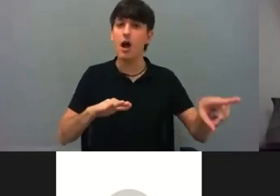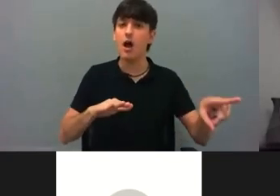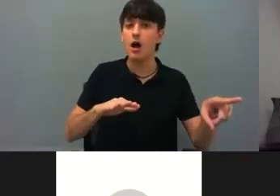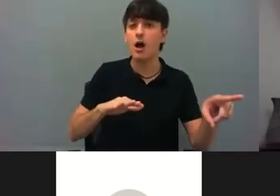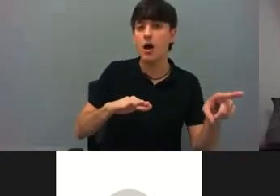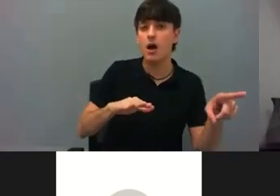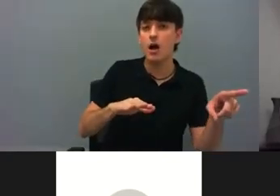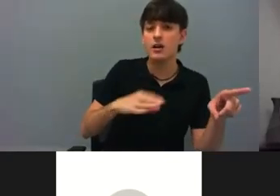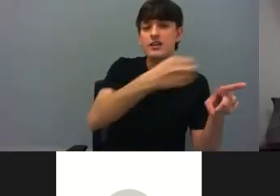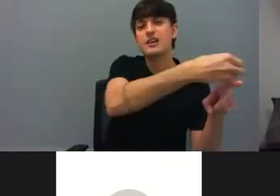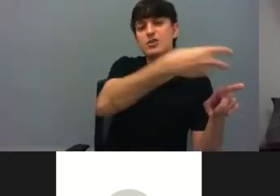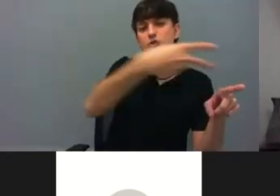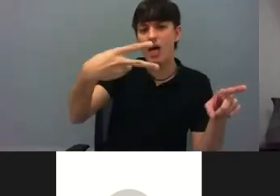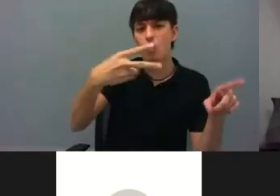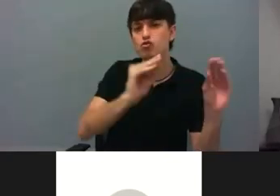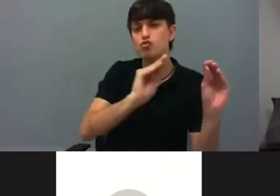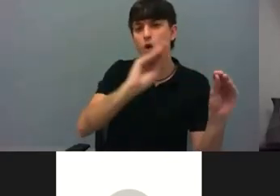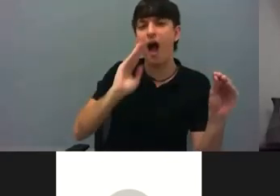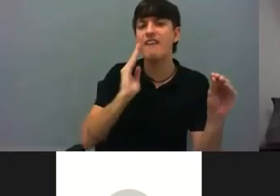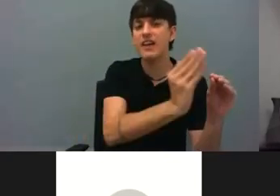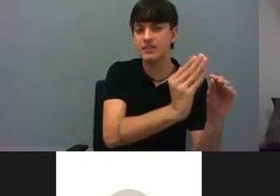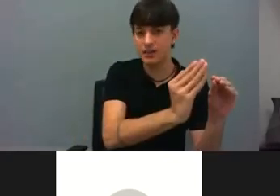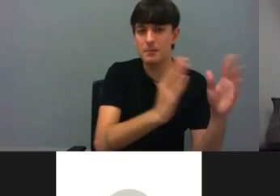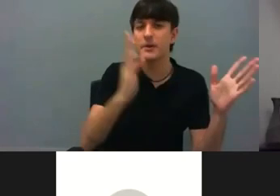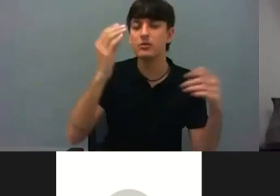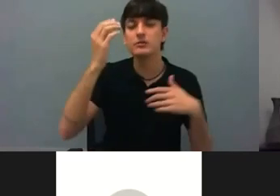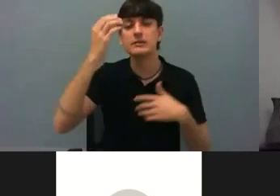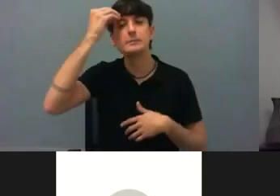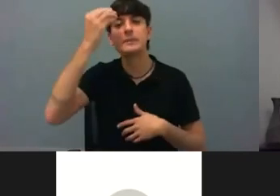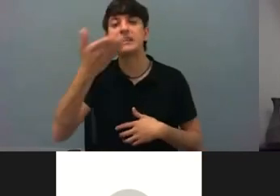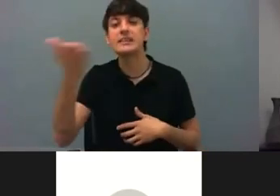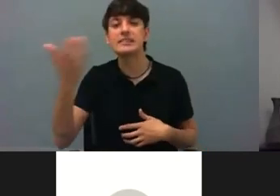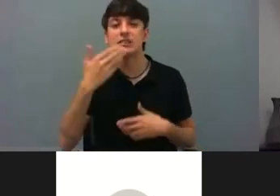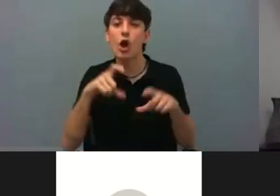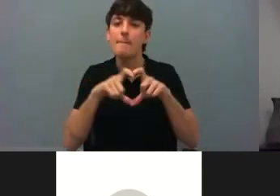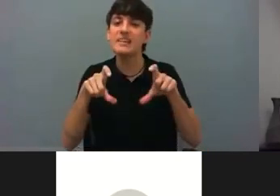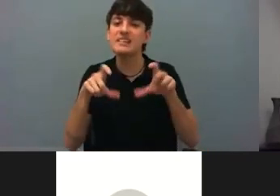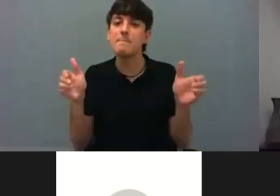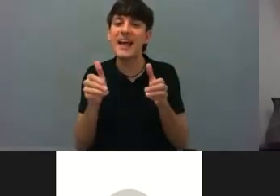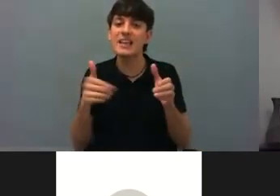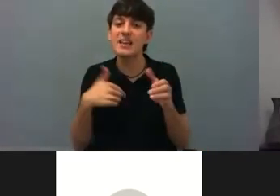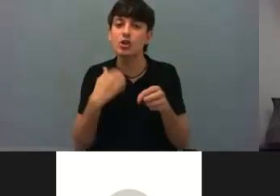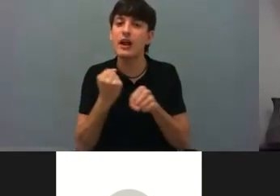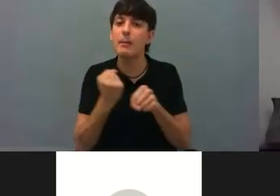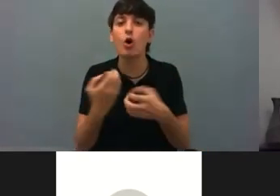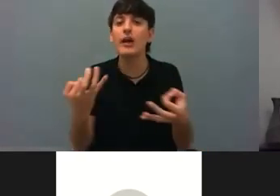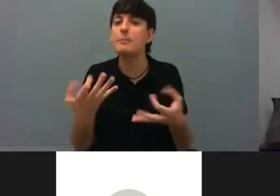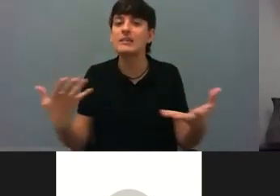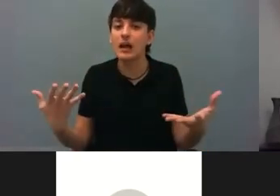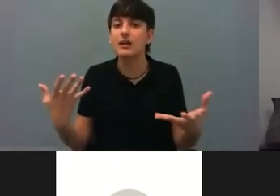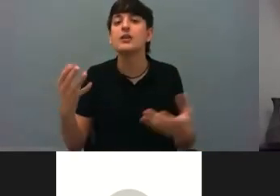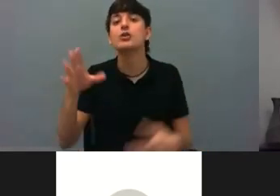de resultados. Pero, ¿qué pasaría si yo trabajase en una empresa pequeña? Yo entiendo que las empresas